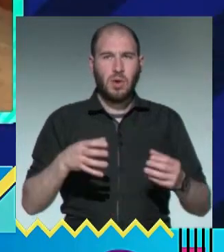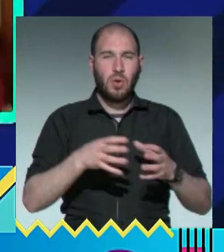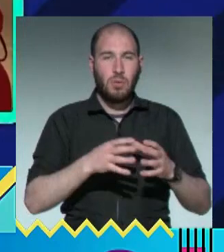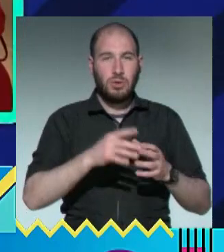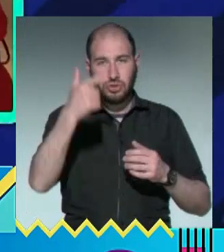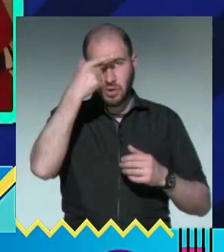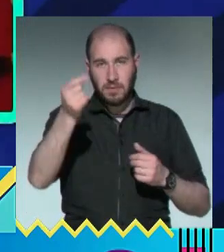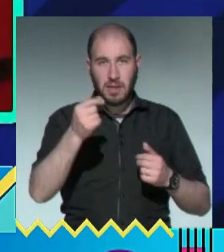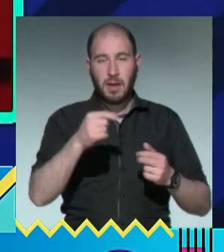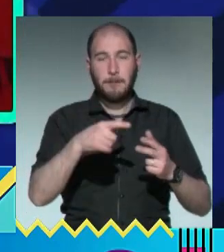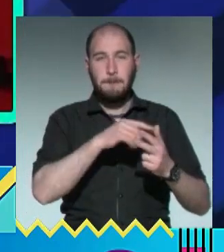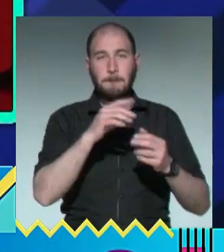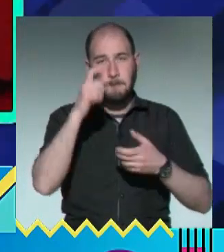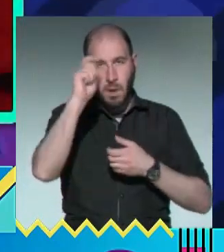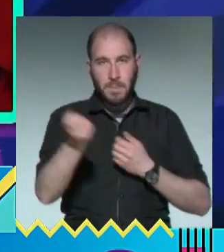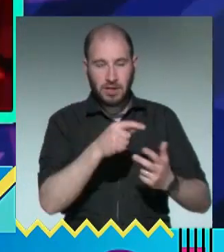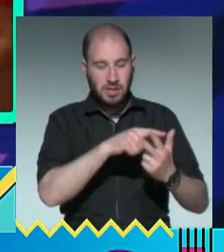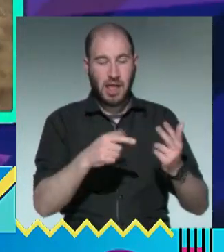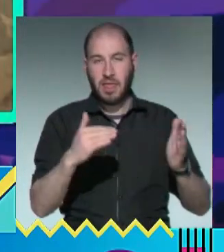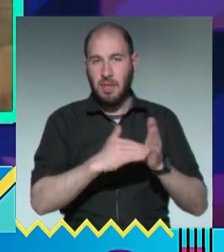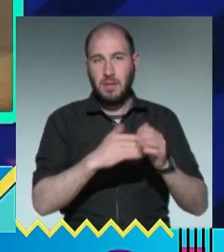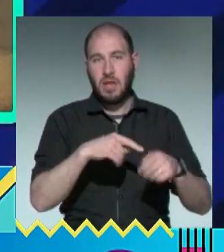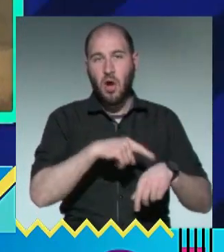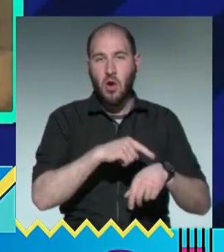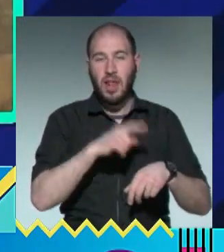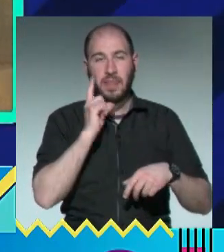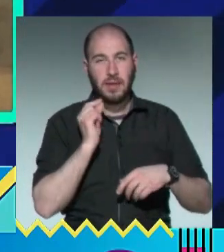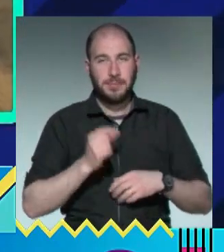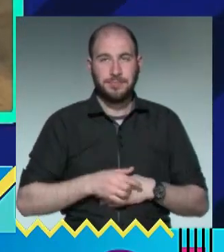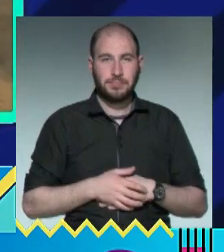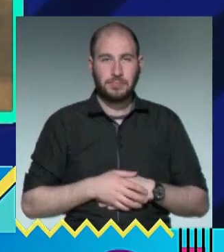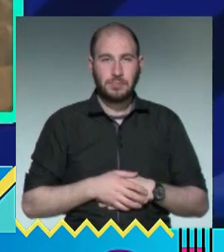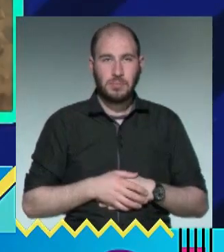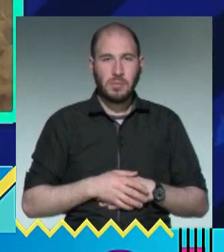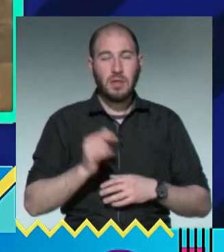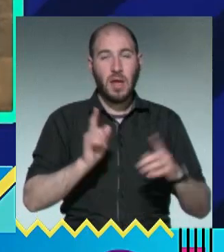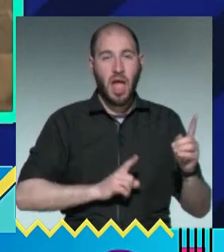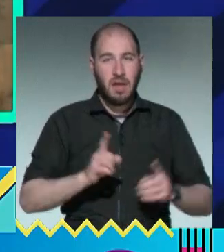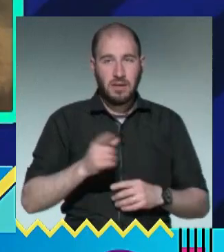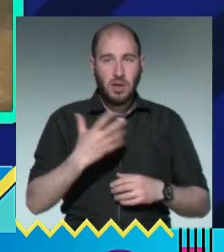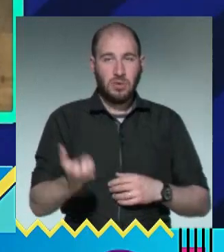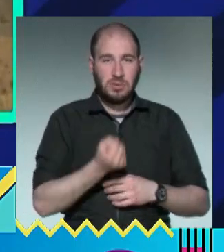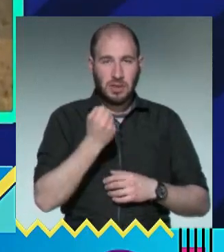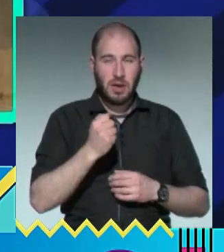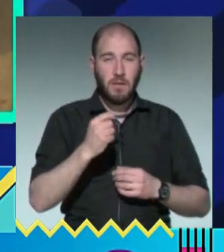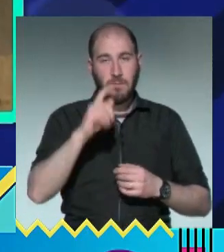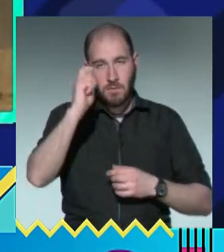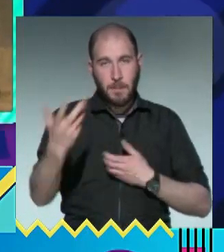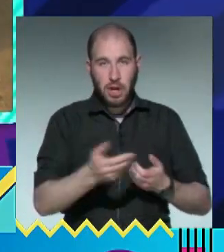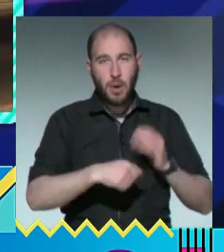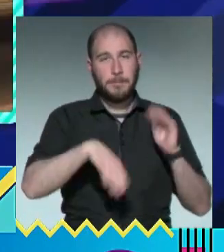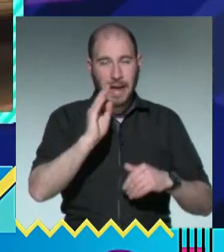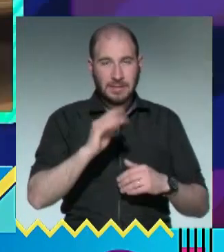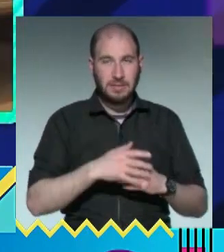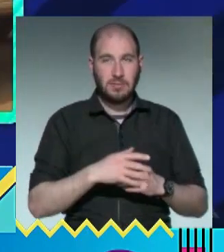un chofer y 3 bomberos, dependiendo también el horario, el día, ¿sí? Hay veces que podemos conseguir más bomberos, hay veces